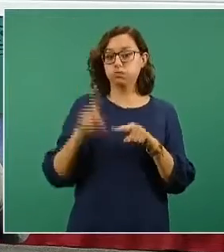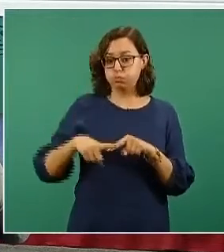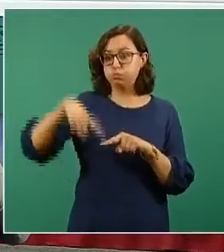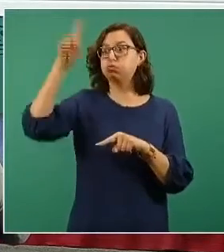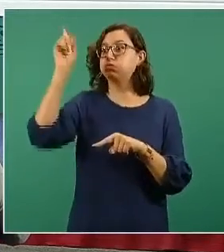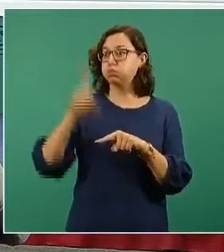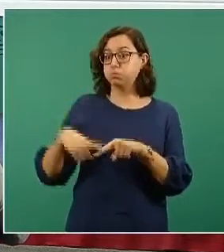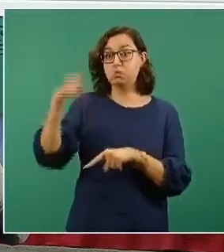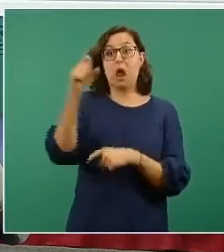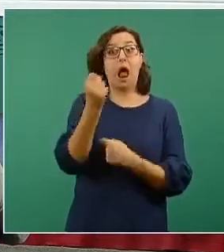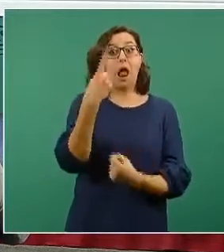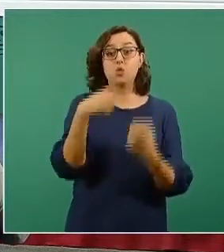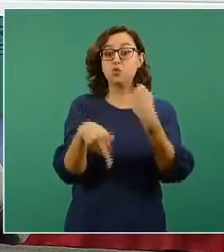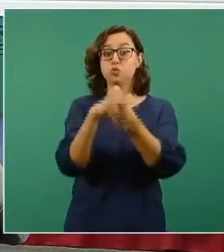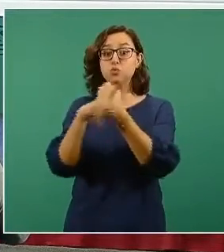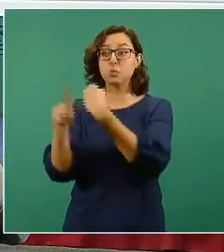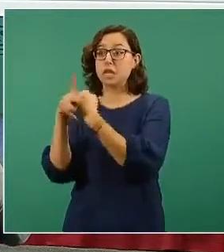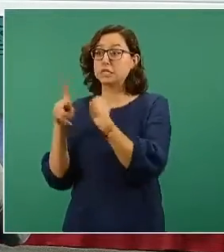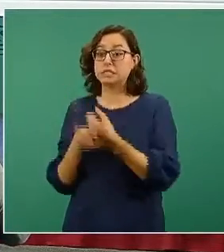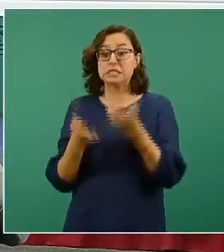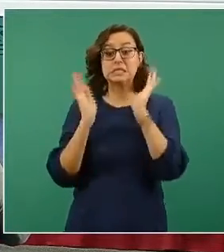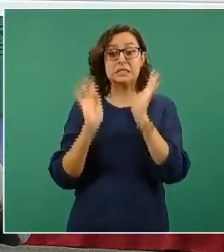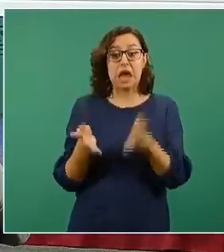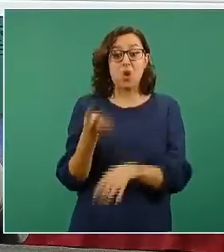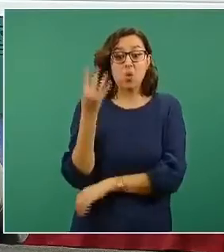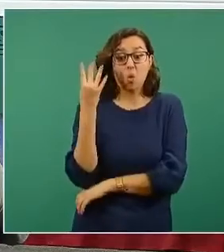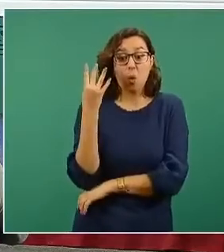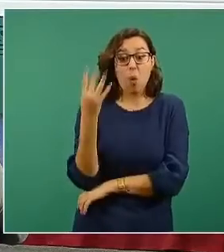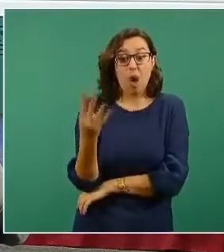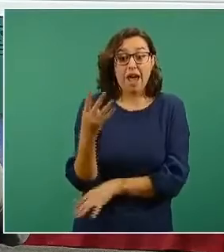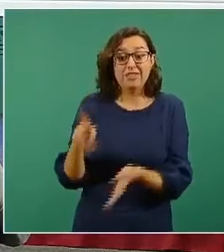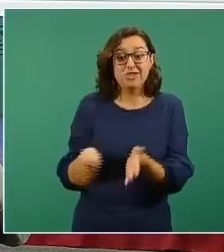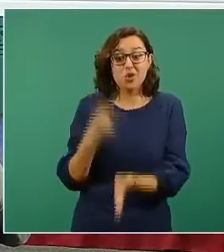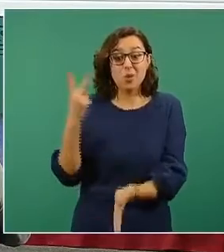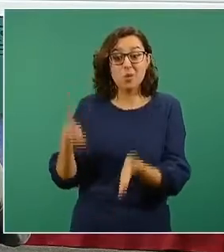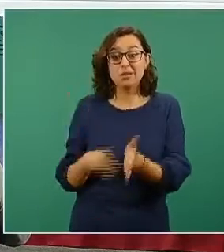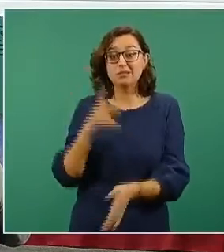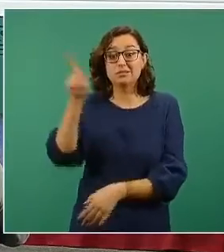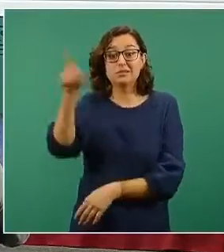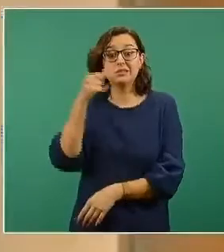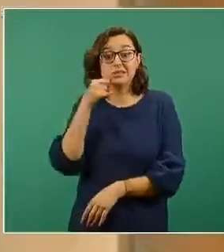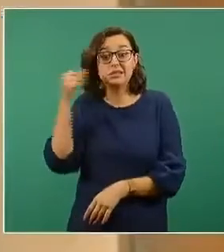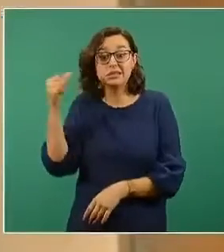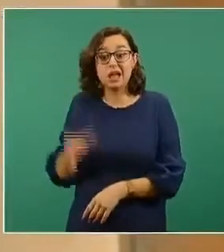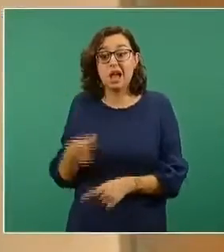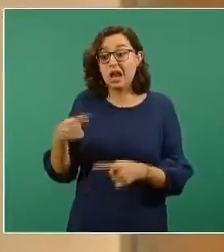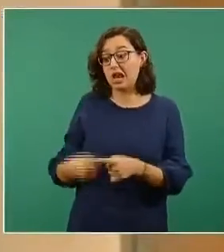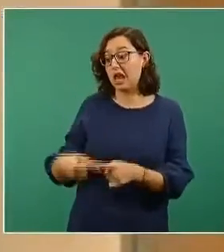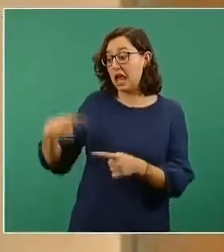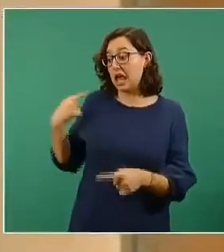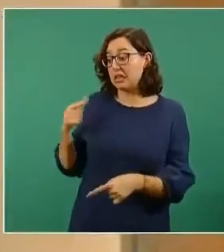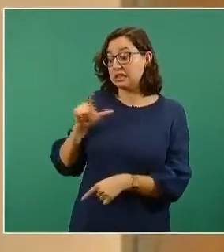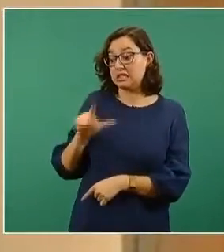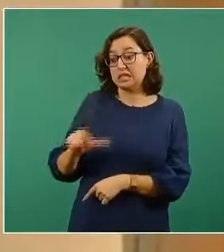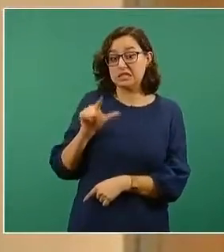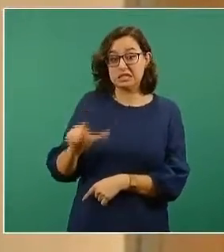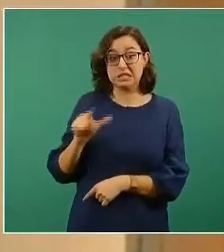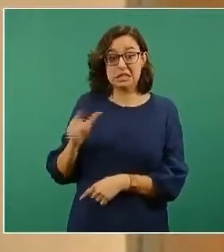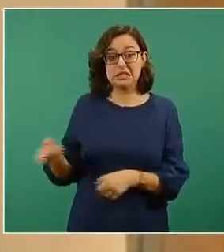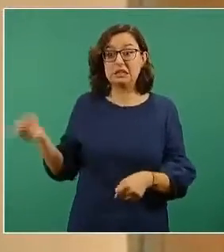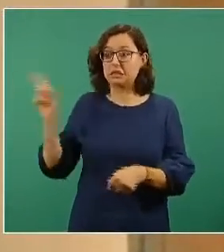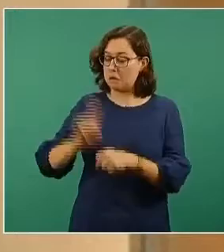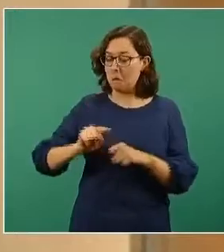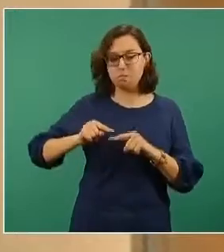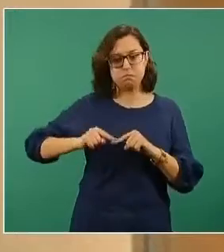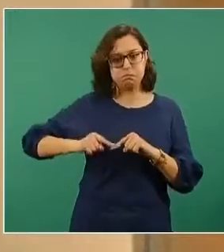tienen 4 olas. Italia en este momento, desde hace 15, 17 días, está en un periodo de crecimiento